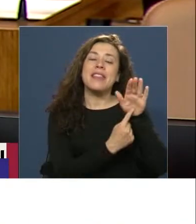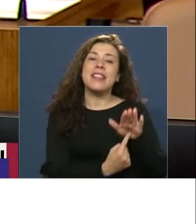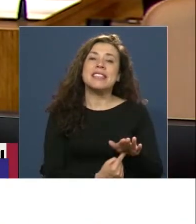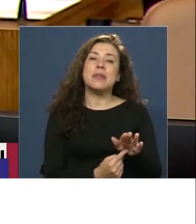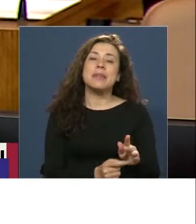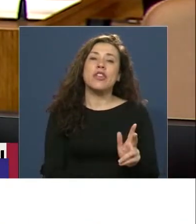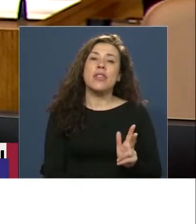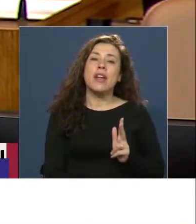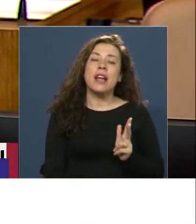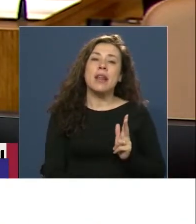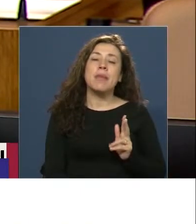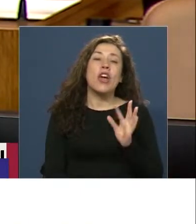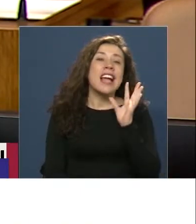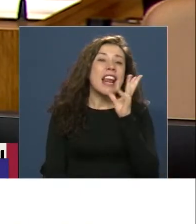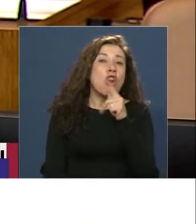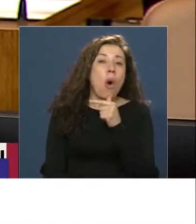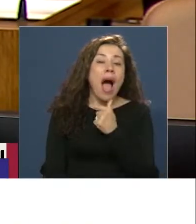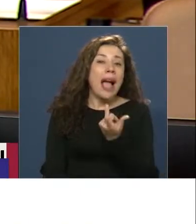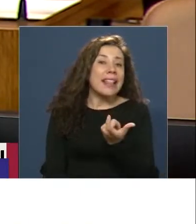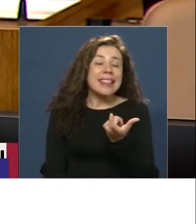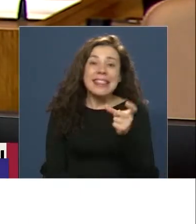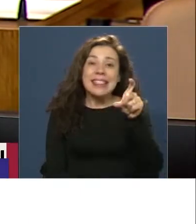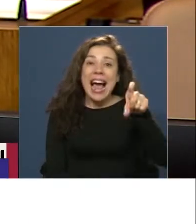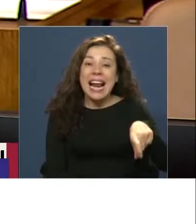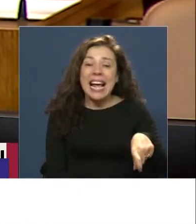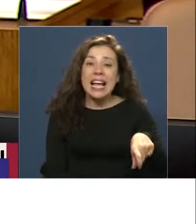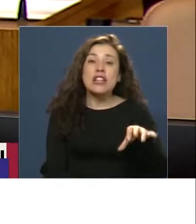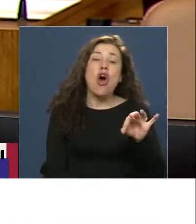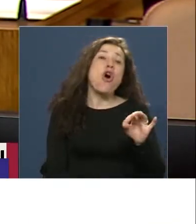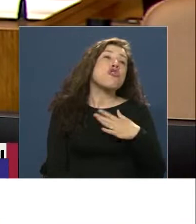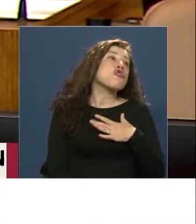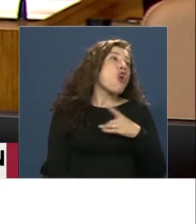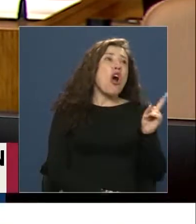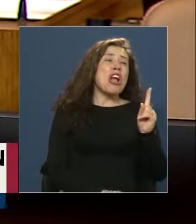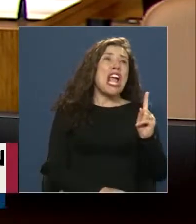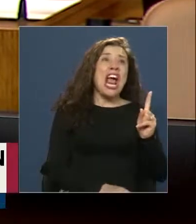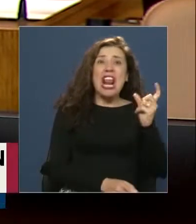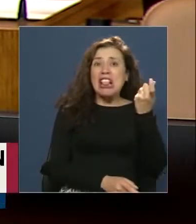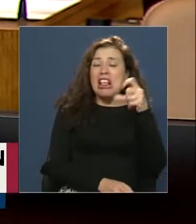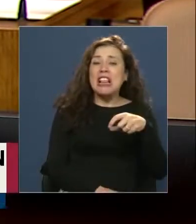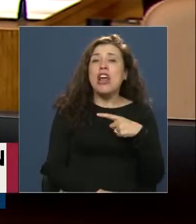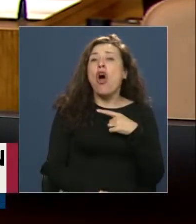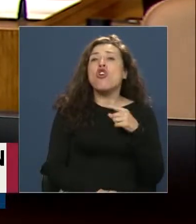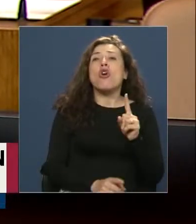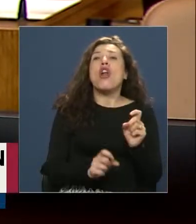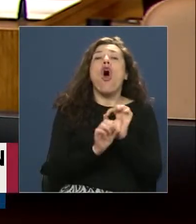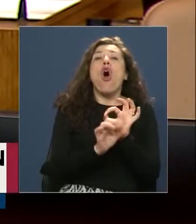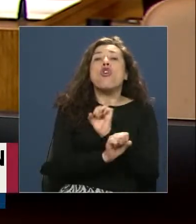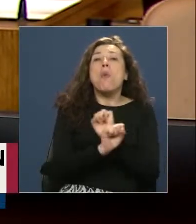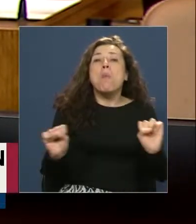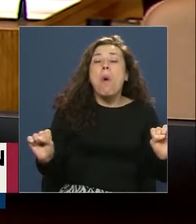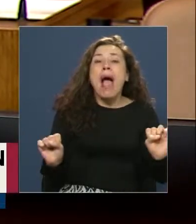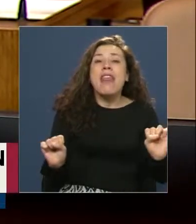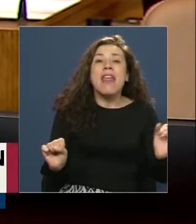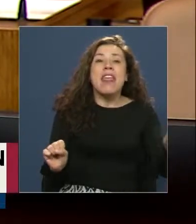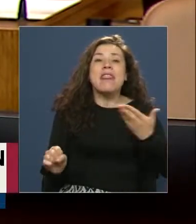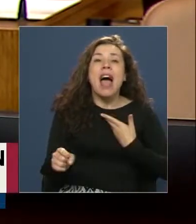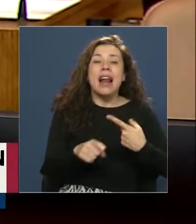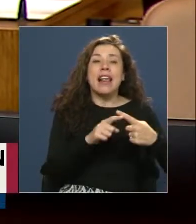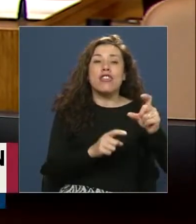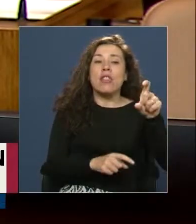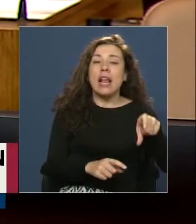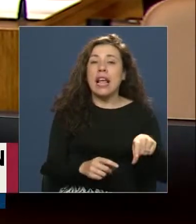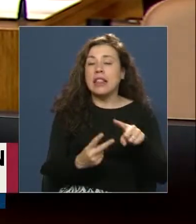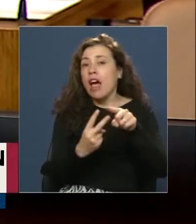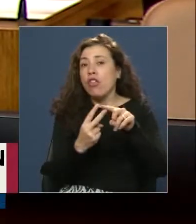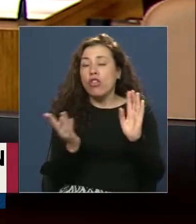los clientes que no tienen determinadas tarjetas o porque no quieren o porque no tienen acceso a estas tarjetas. Y también estamos